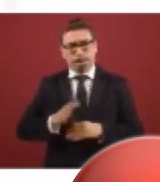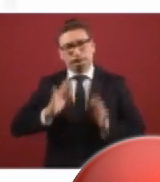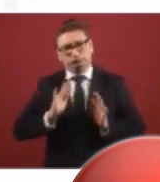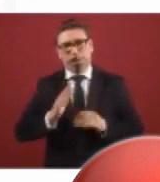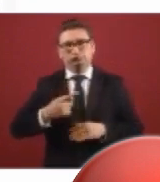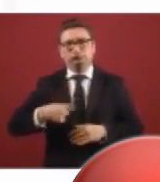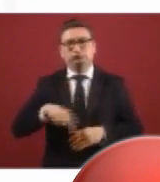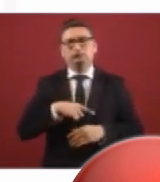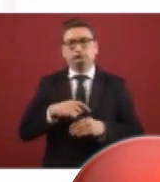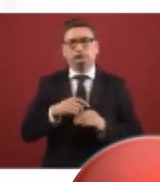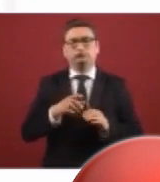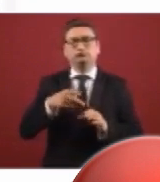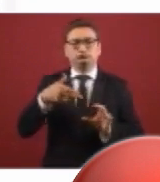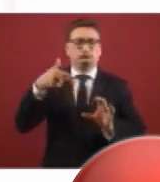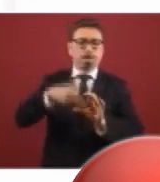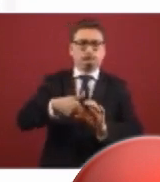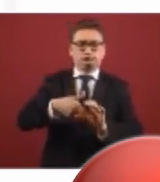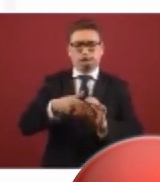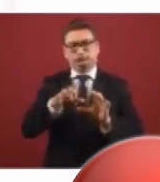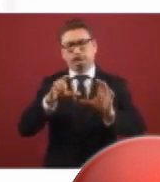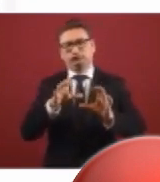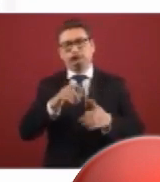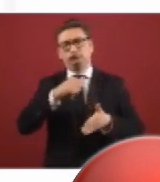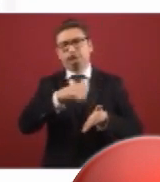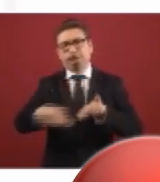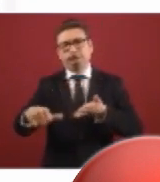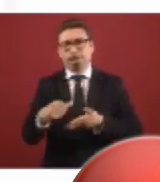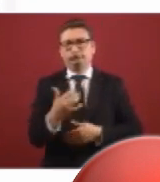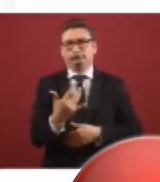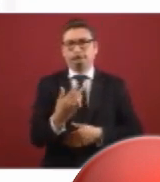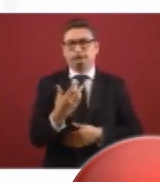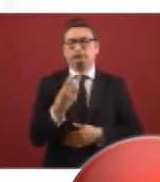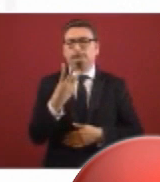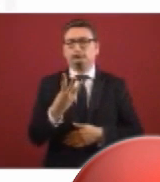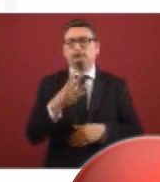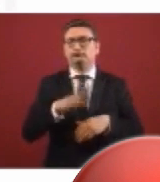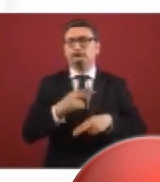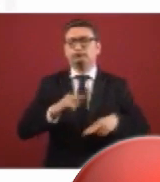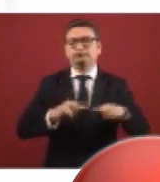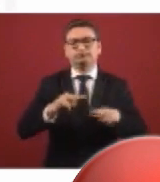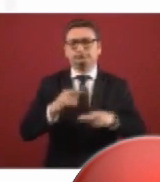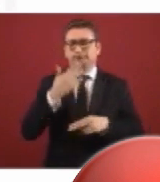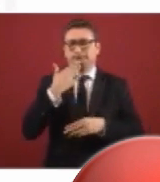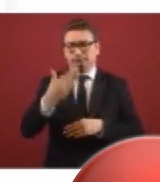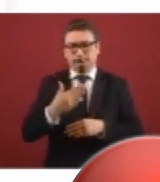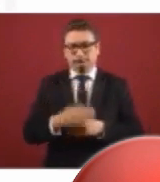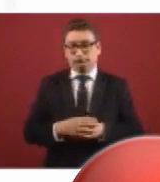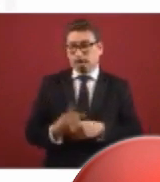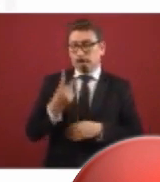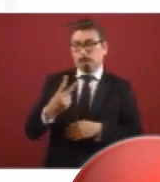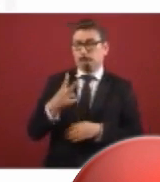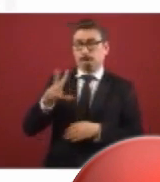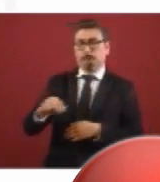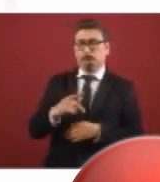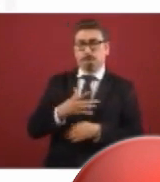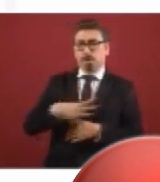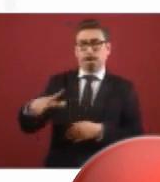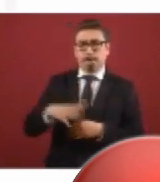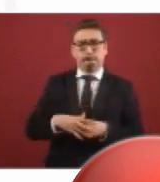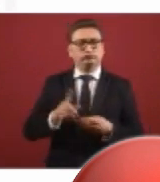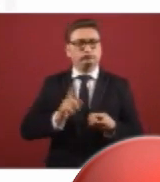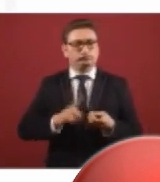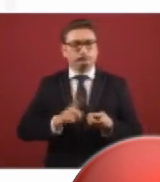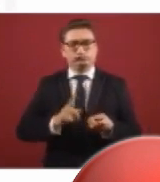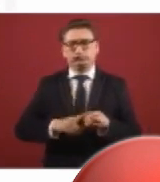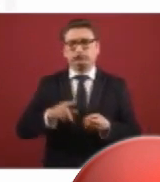53 bombas por no estar debidamente calibradas las dos que se negaron a ser verificadas es una en bahía de